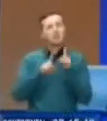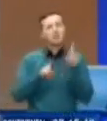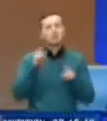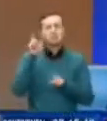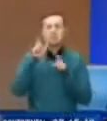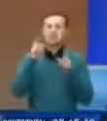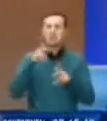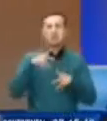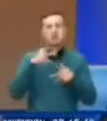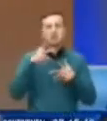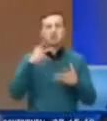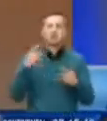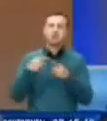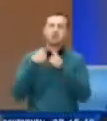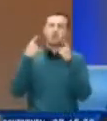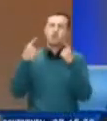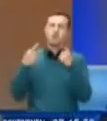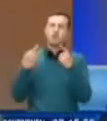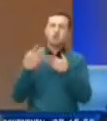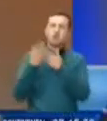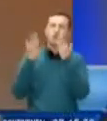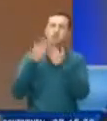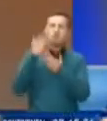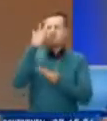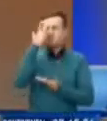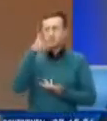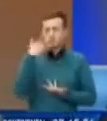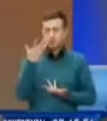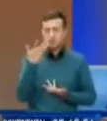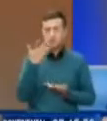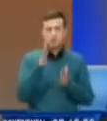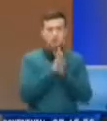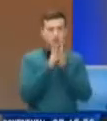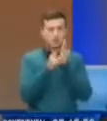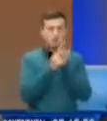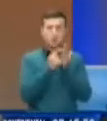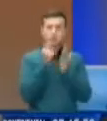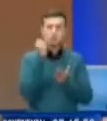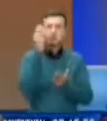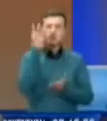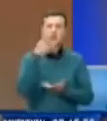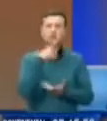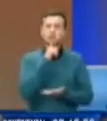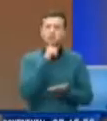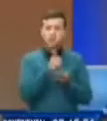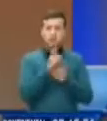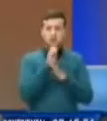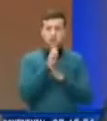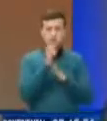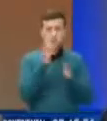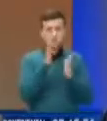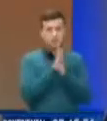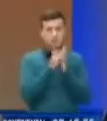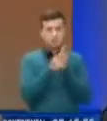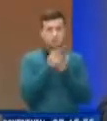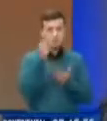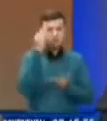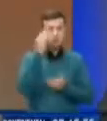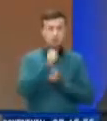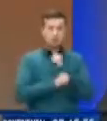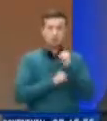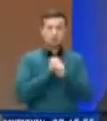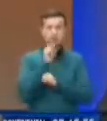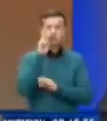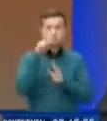por quienes inclusive en los llamados libros blancos que el ecuador tiene en el año